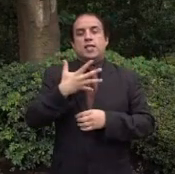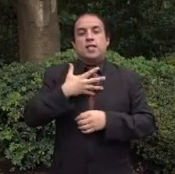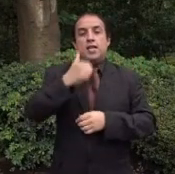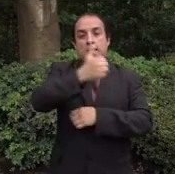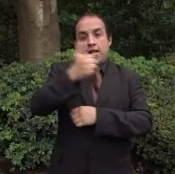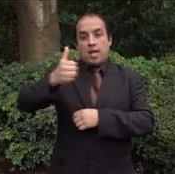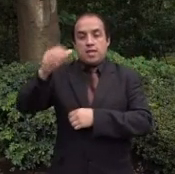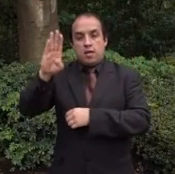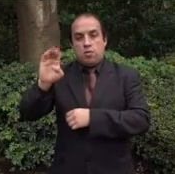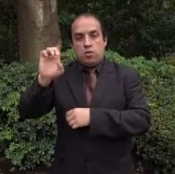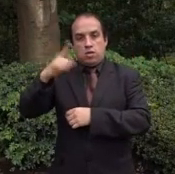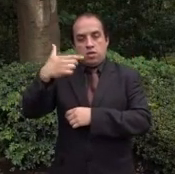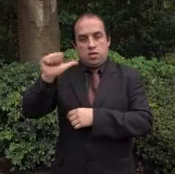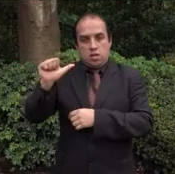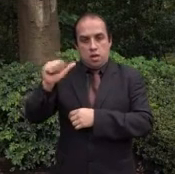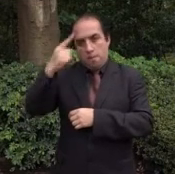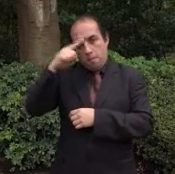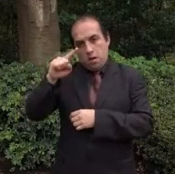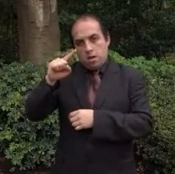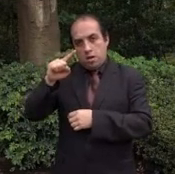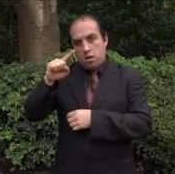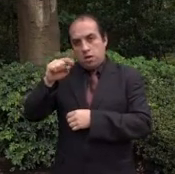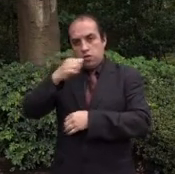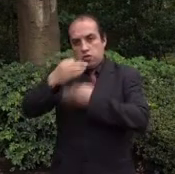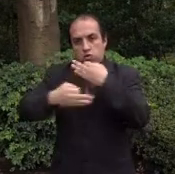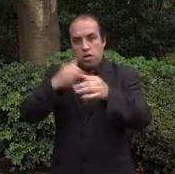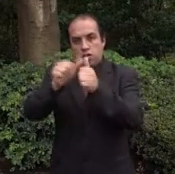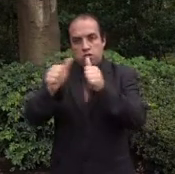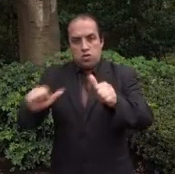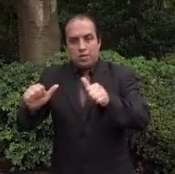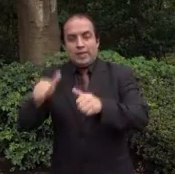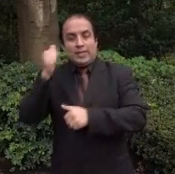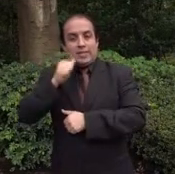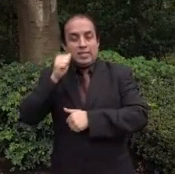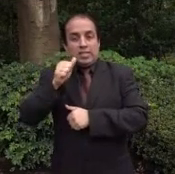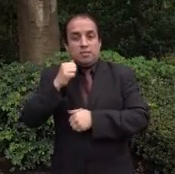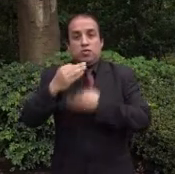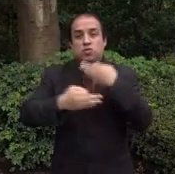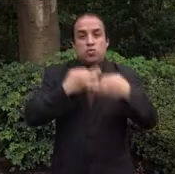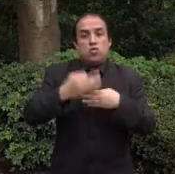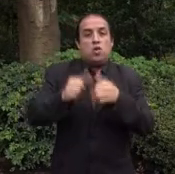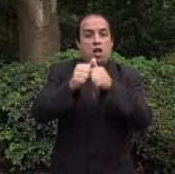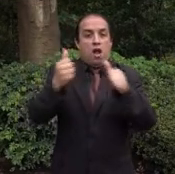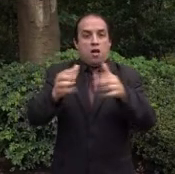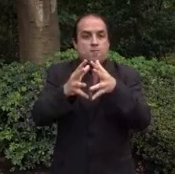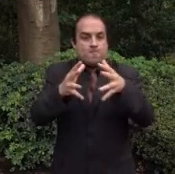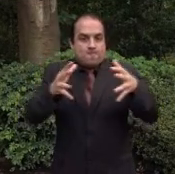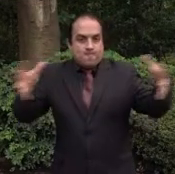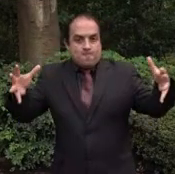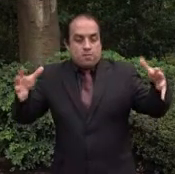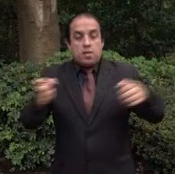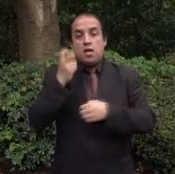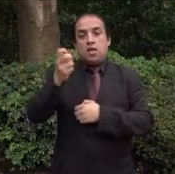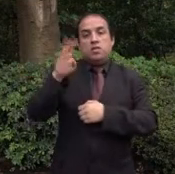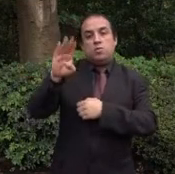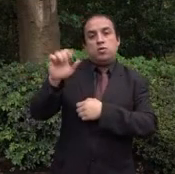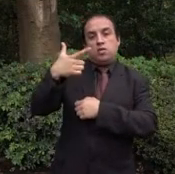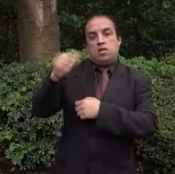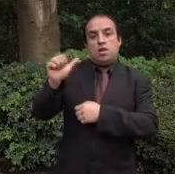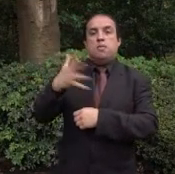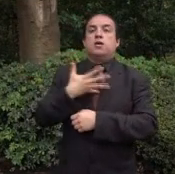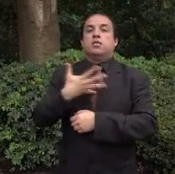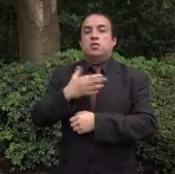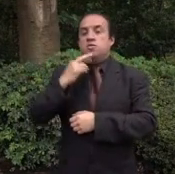que ahí existe, siempre se ve rebasada y las colecciones crecen. Entonces, esta bodega tendrá los